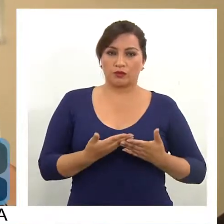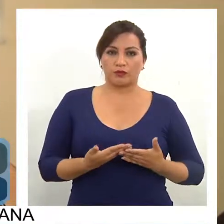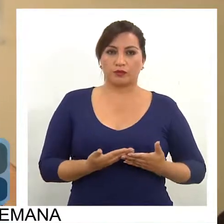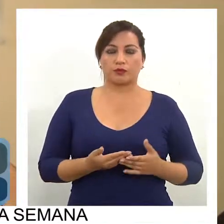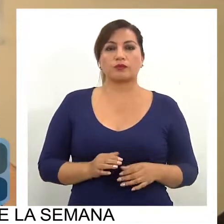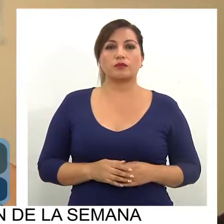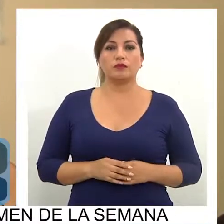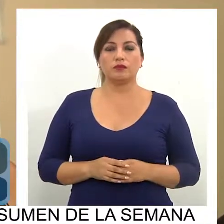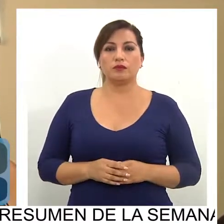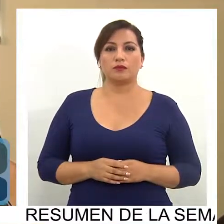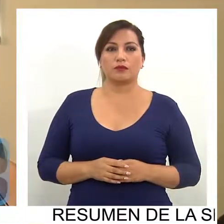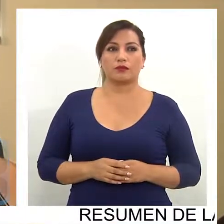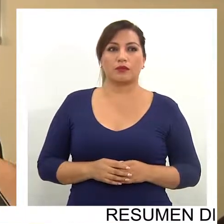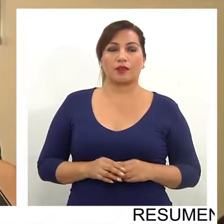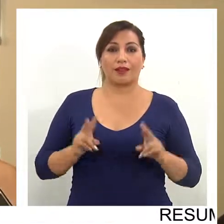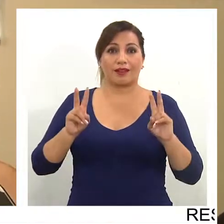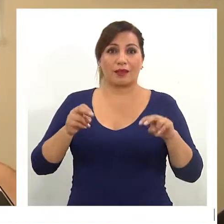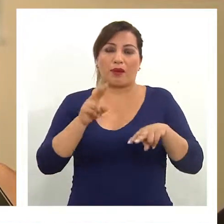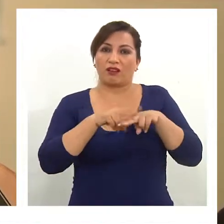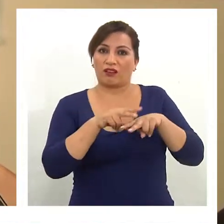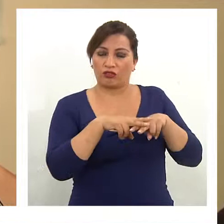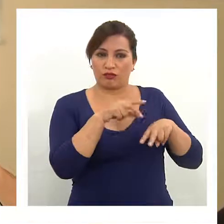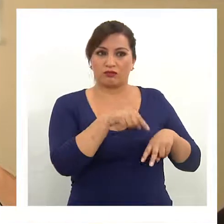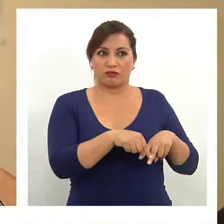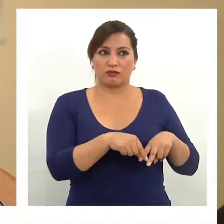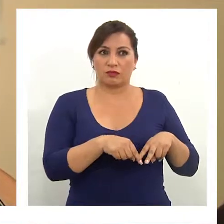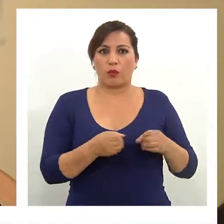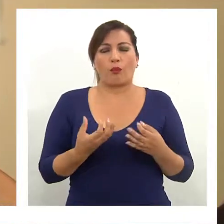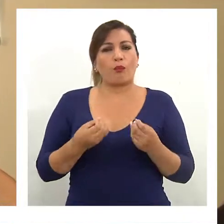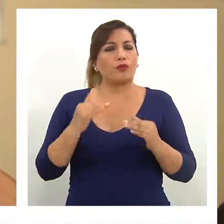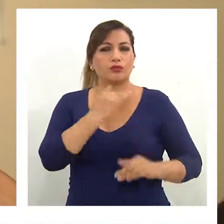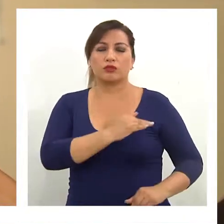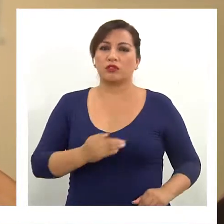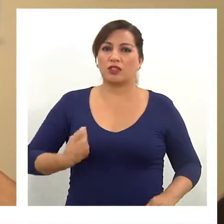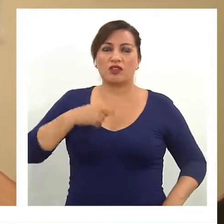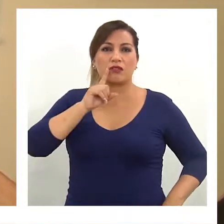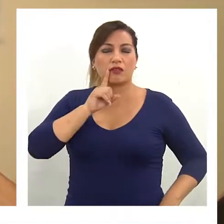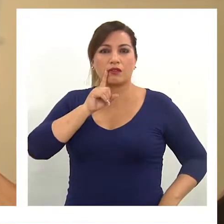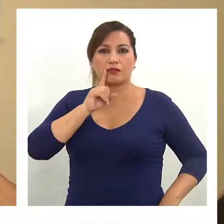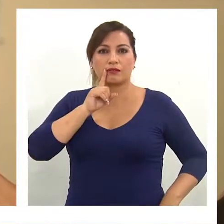Tanto en lo que es el mérito académico, donde hay muchos niños que, por ejemplo,